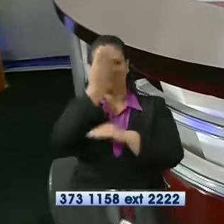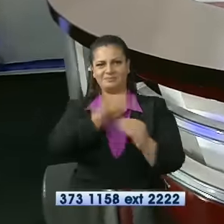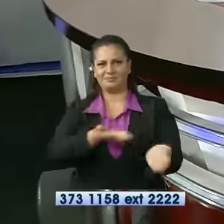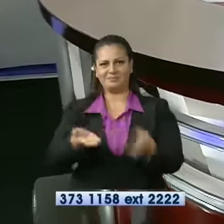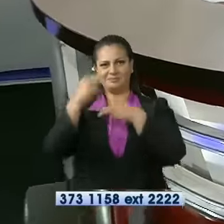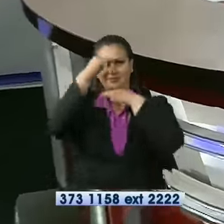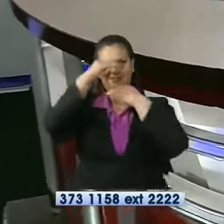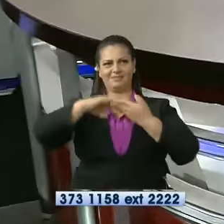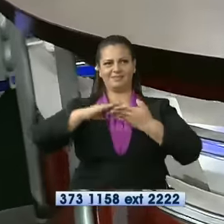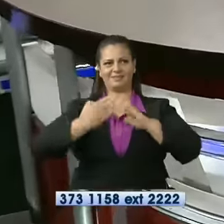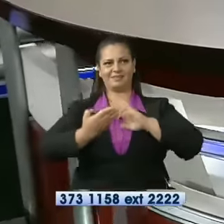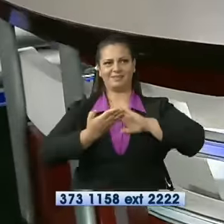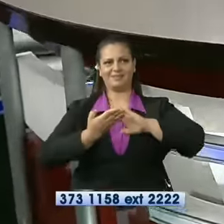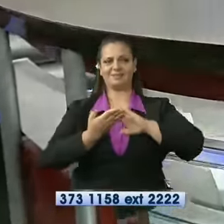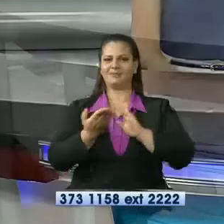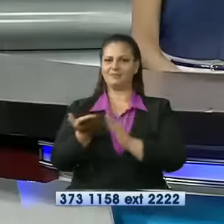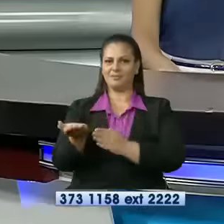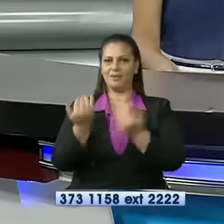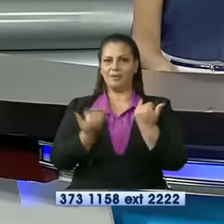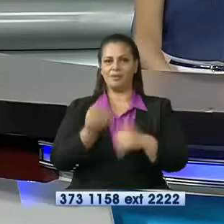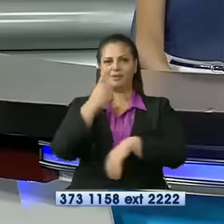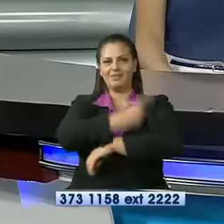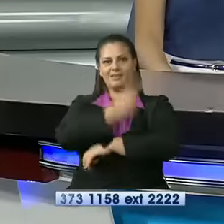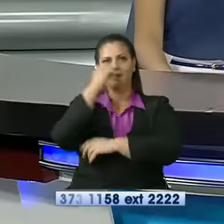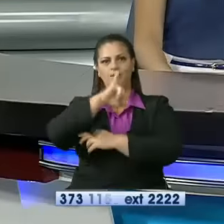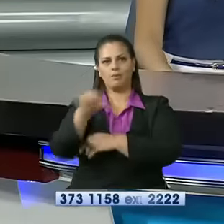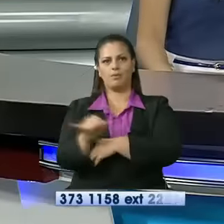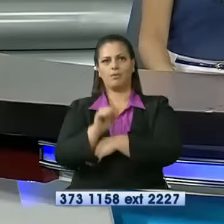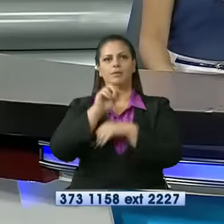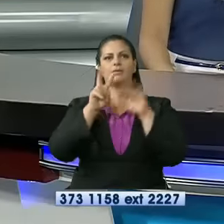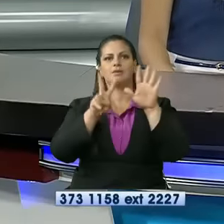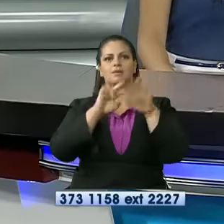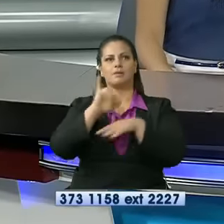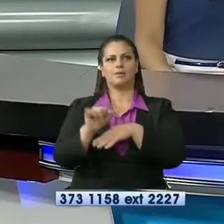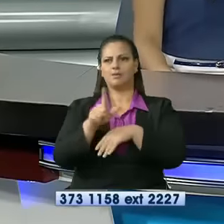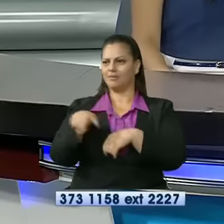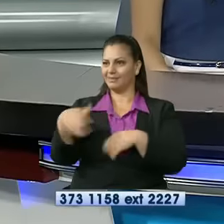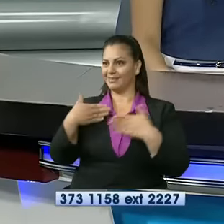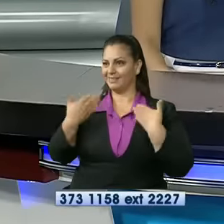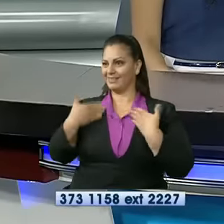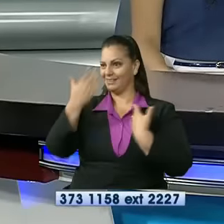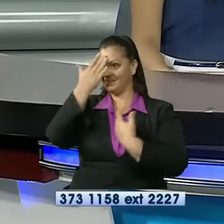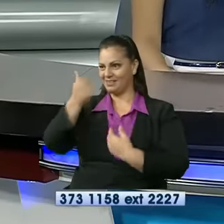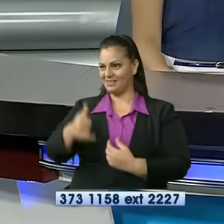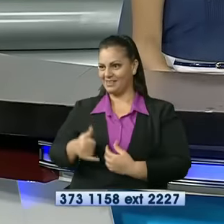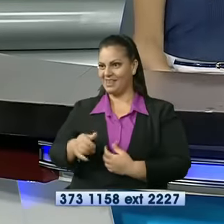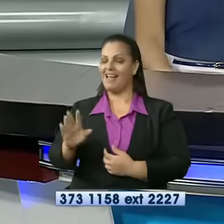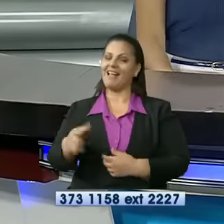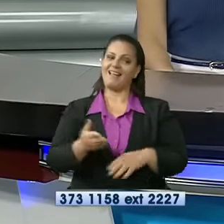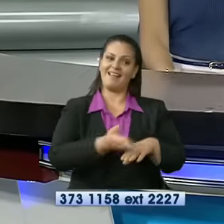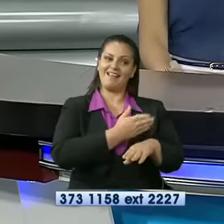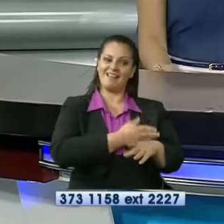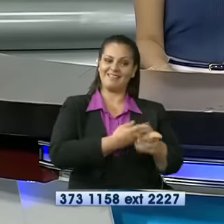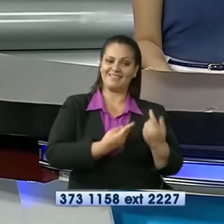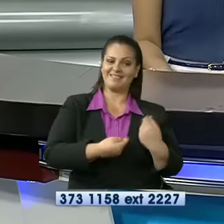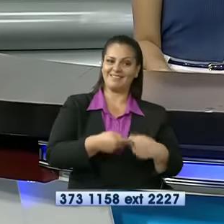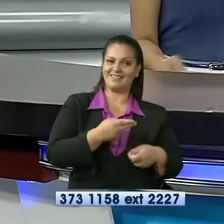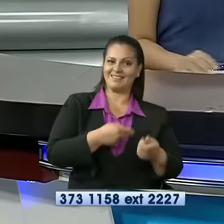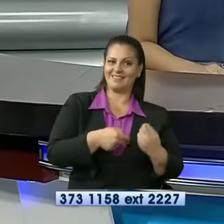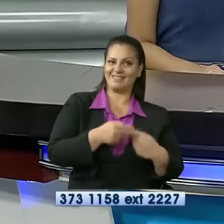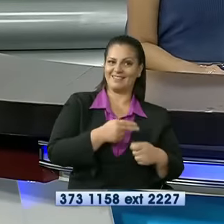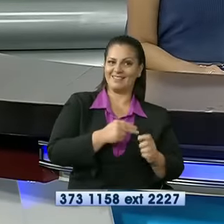Noticia en la comunidad. Rosalera, buenos días. En este día jueves 7 de julio del 2016, ya sé por qué está contento. Por la última venta que se hizo. Claro. Y tiene hasta